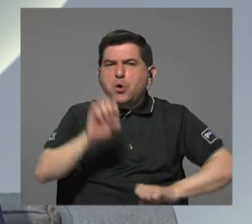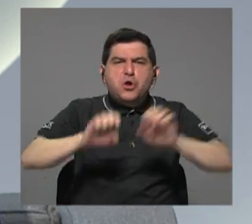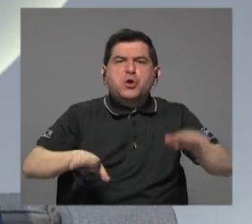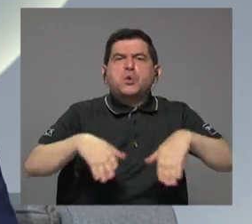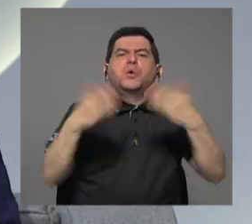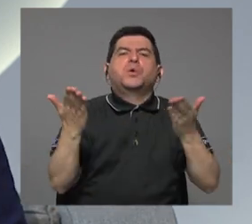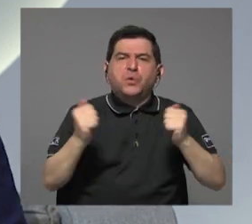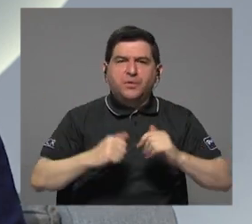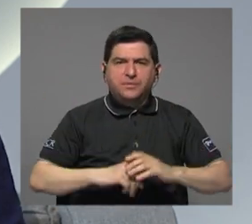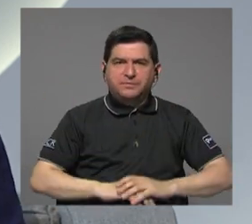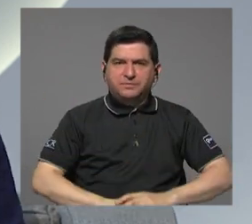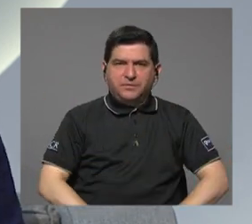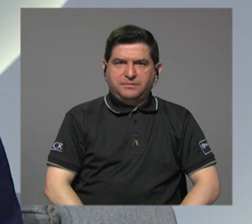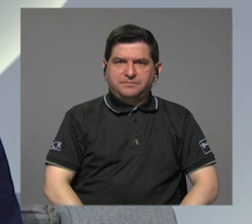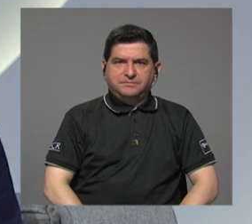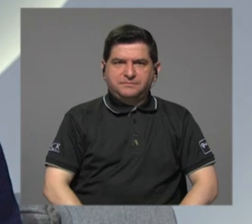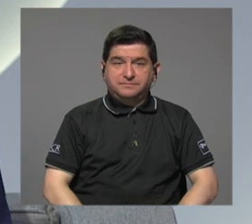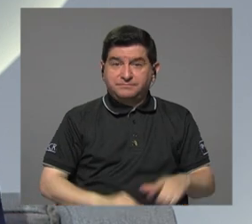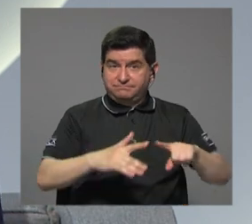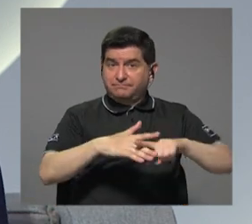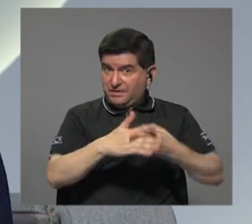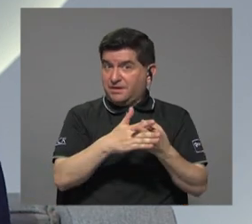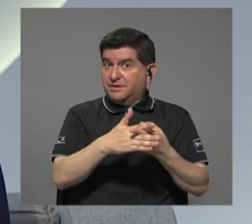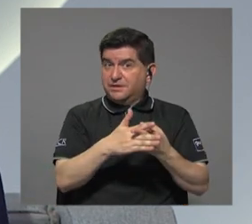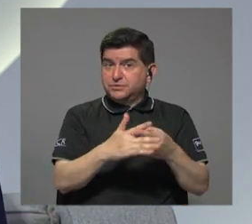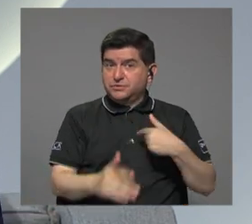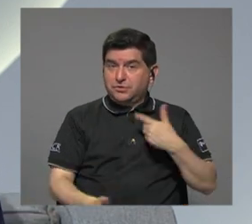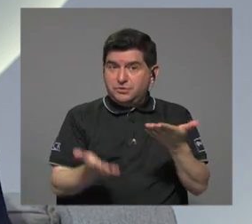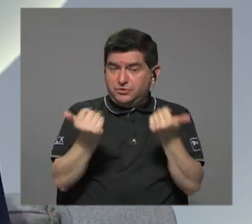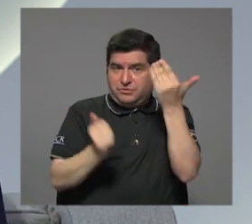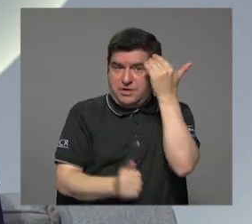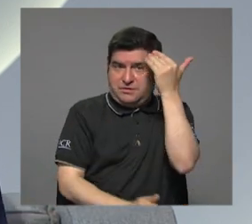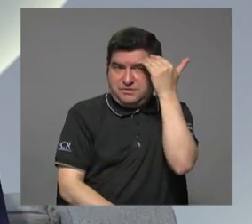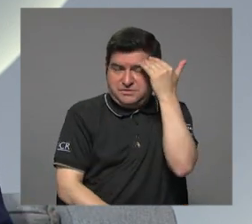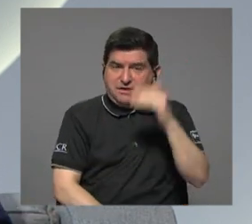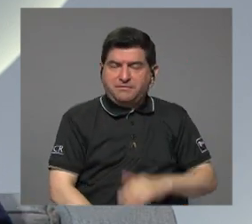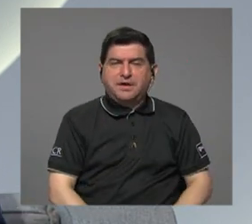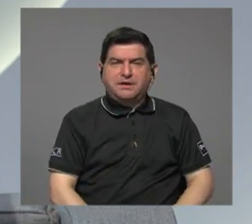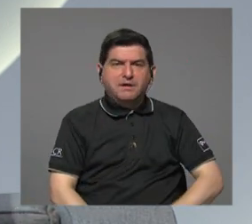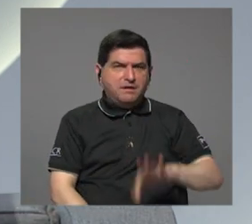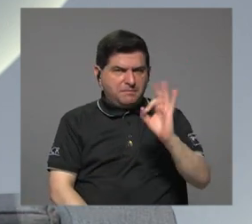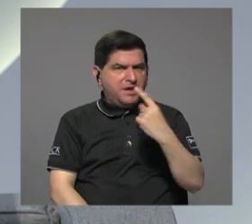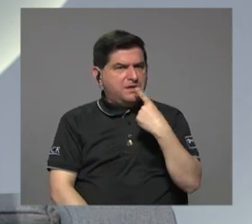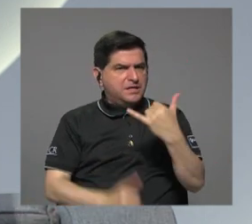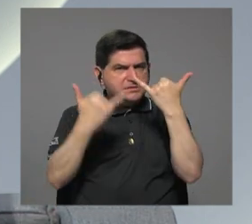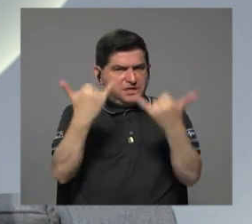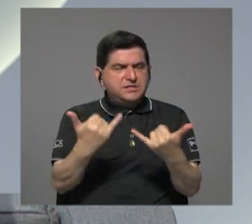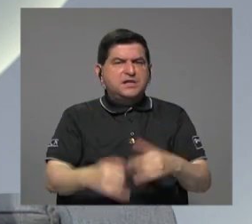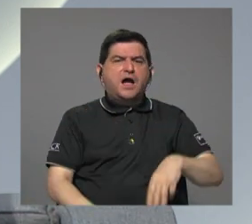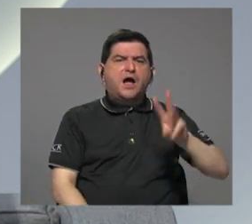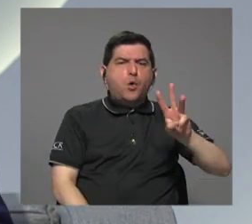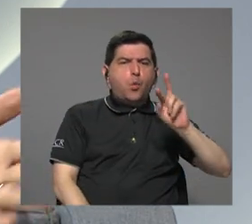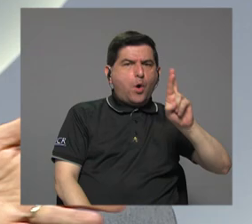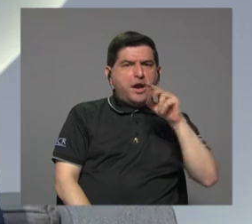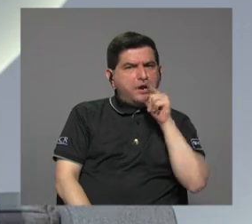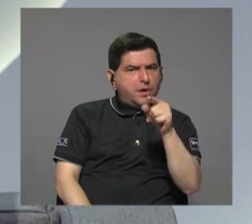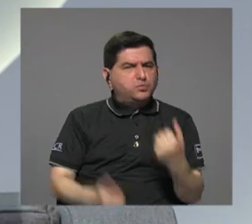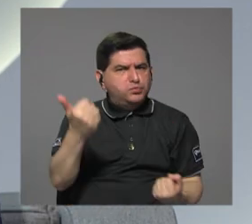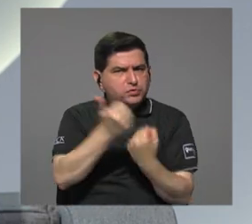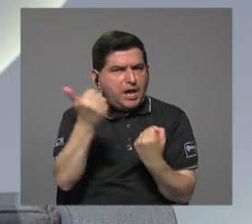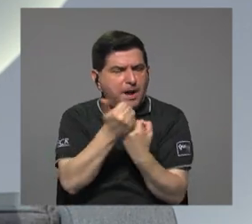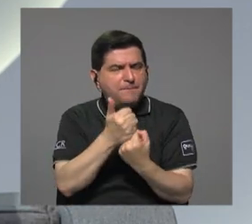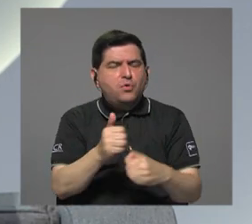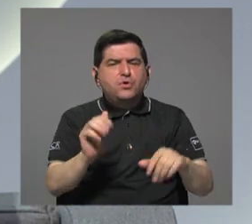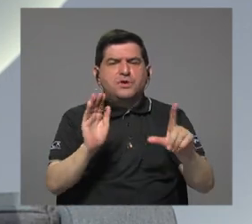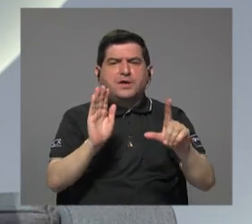bien para iniciar quisiera saber bueno se ha dicho de huelma ramos que usted está a favor de la